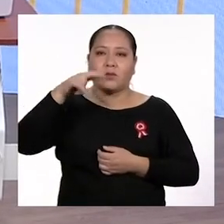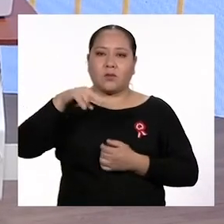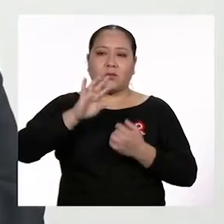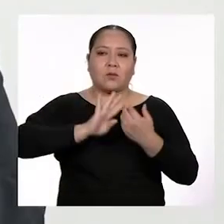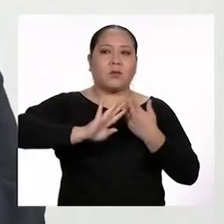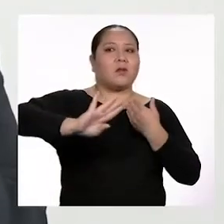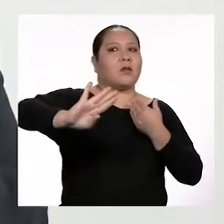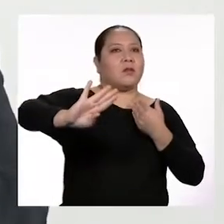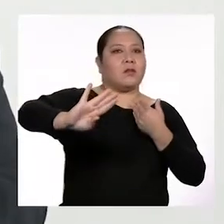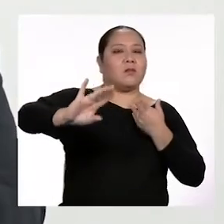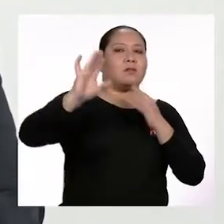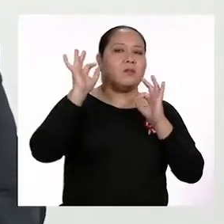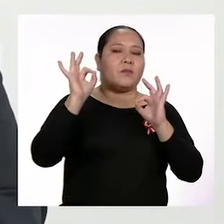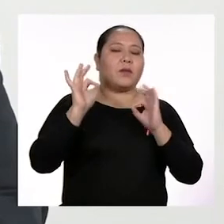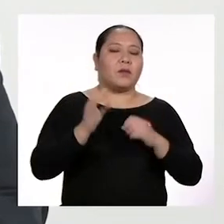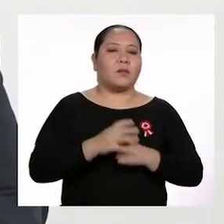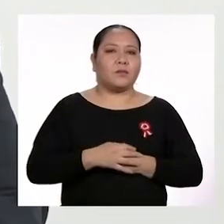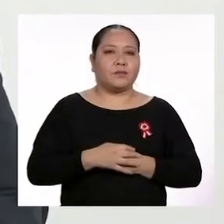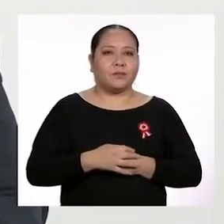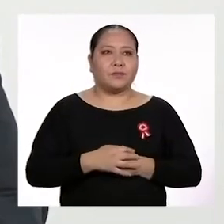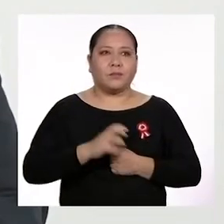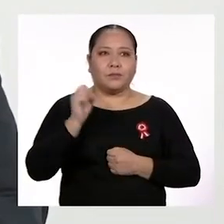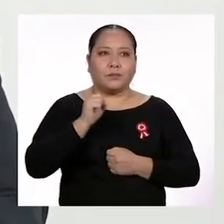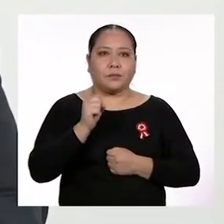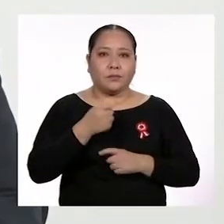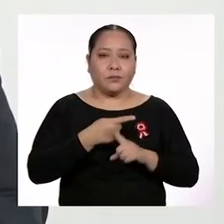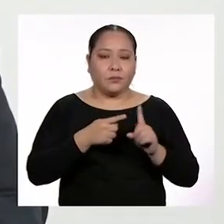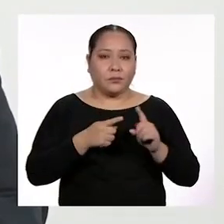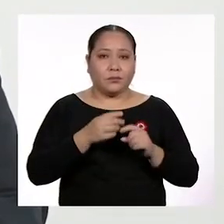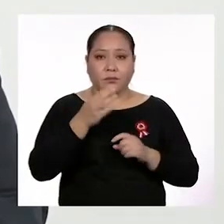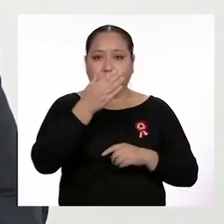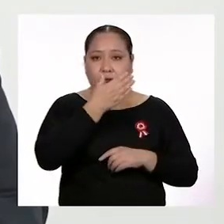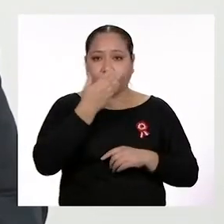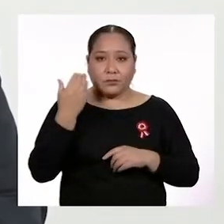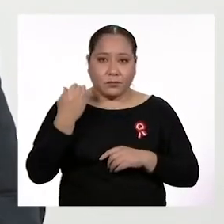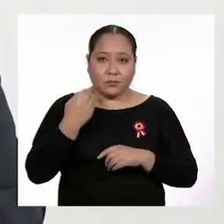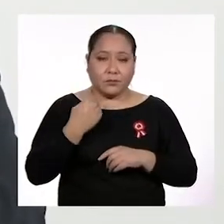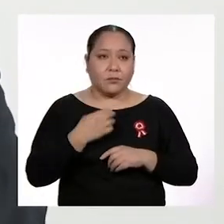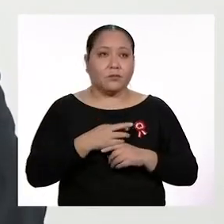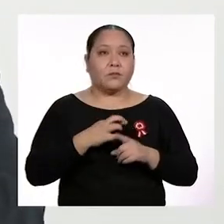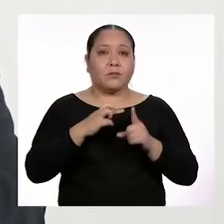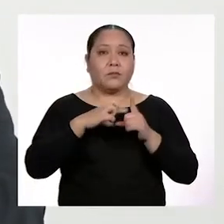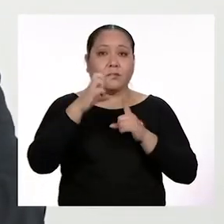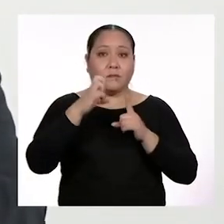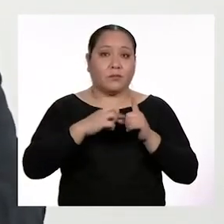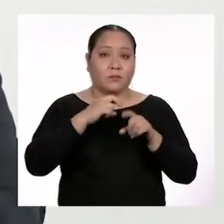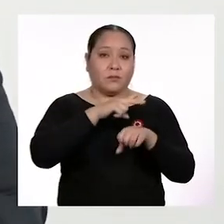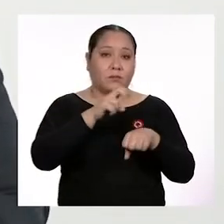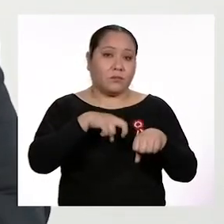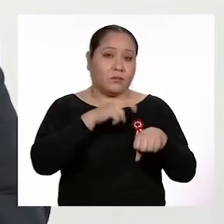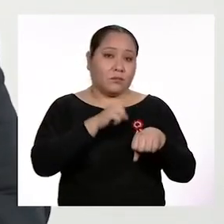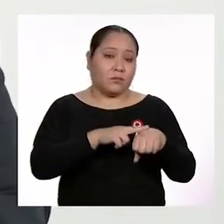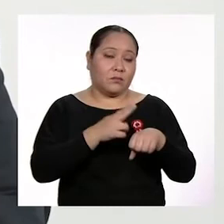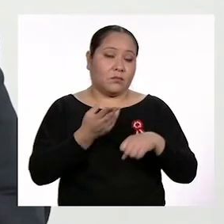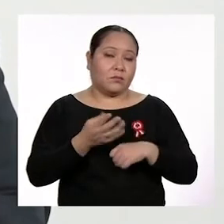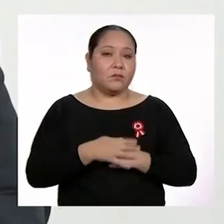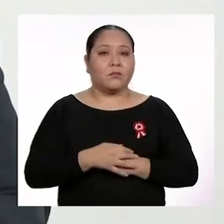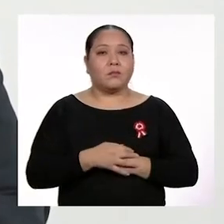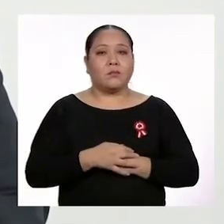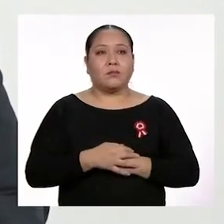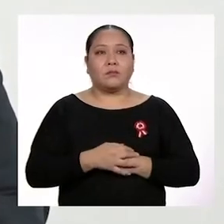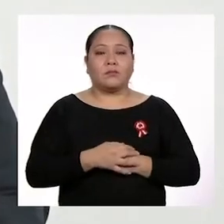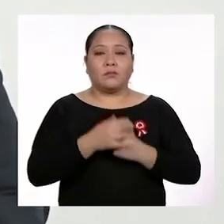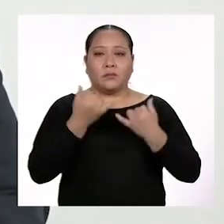de riesgo. Efectivamente, aunque siempre es recomendable tenerla dentro del rango normal.